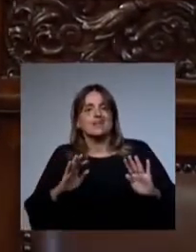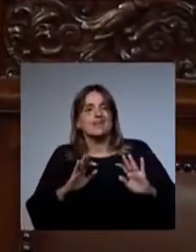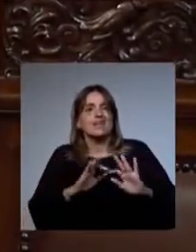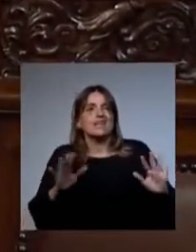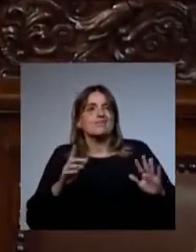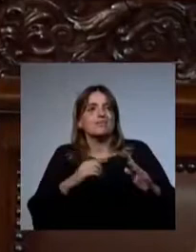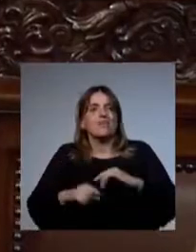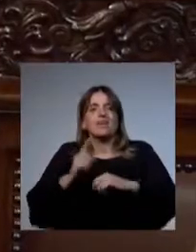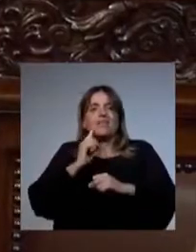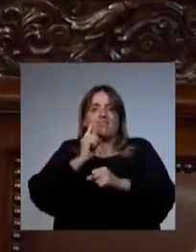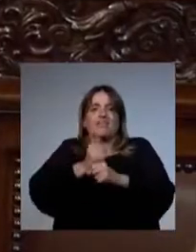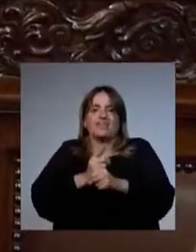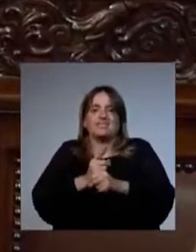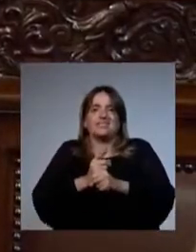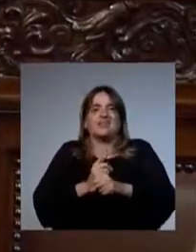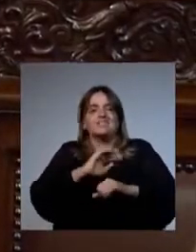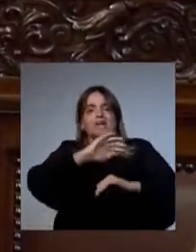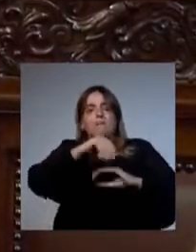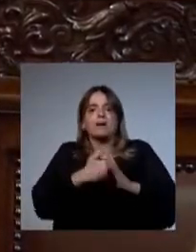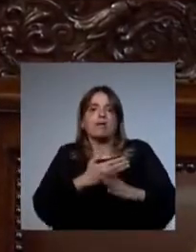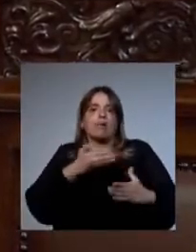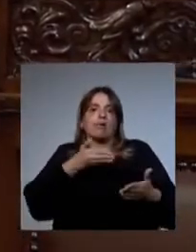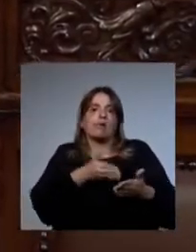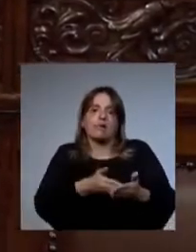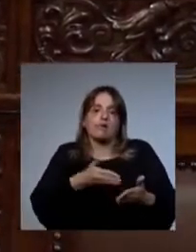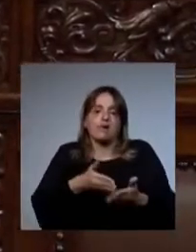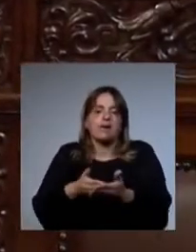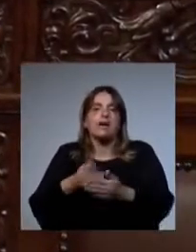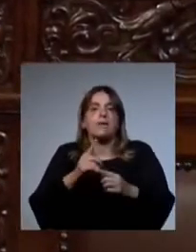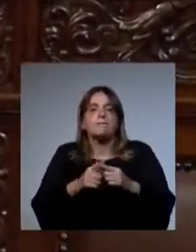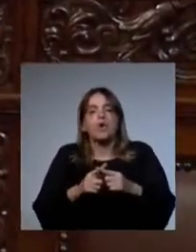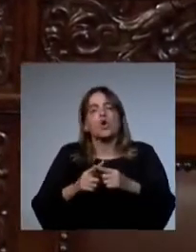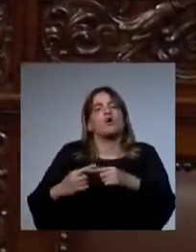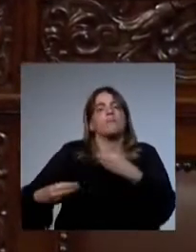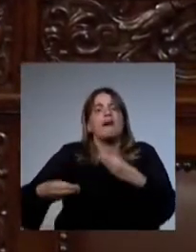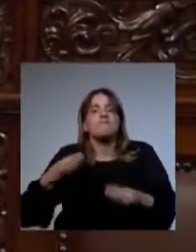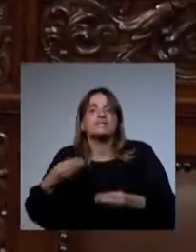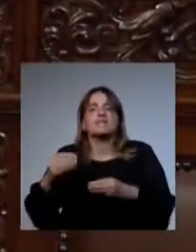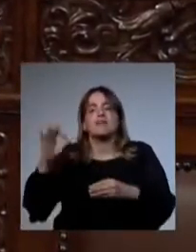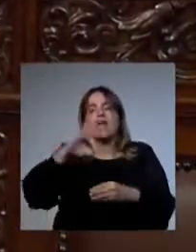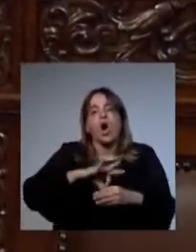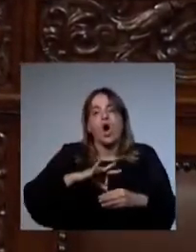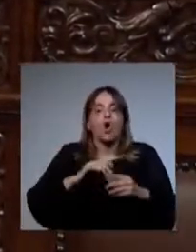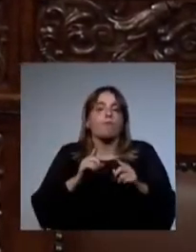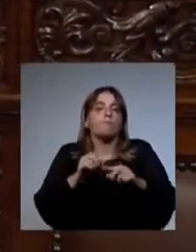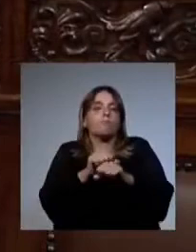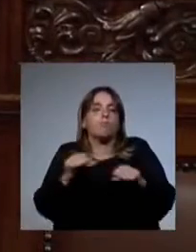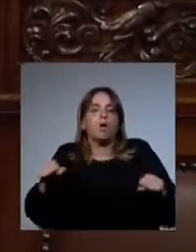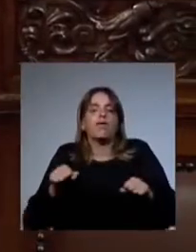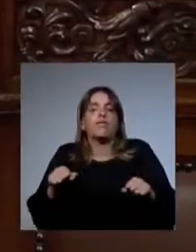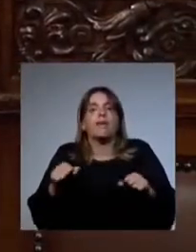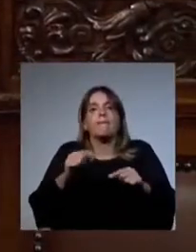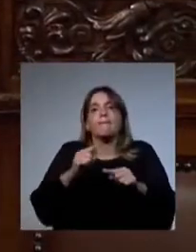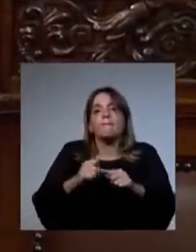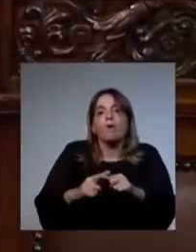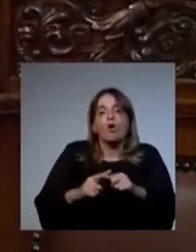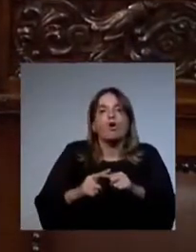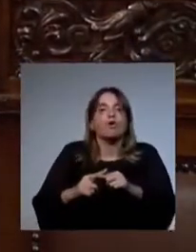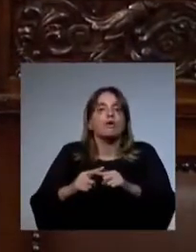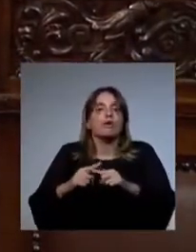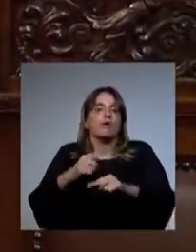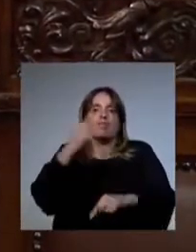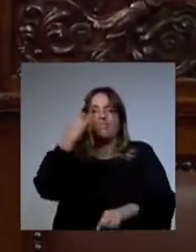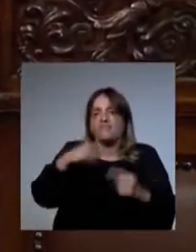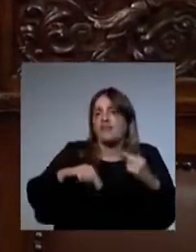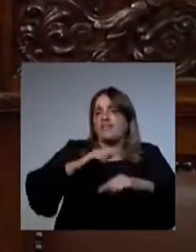que a veces nos pone el Mercosur, y ya sea mediante flexibilización, ya sea mediante avance a